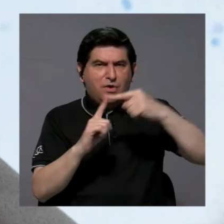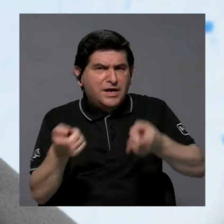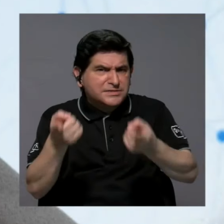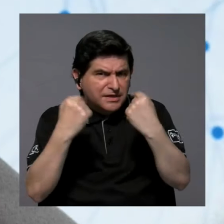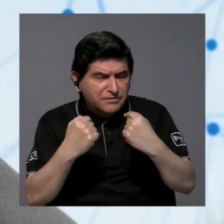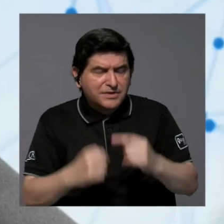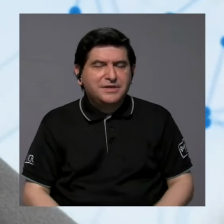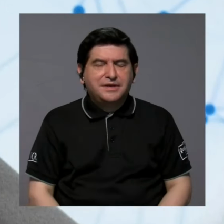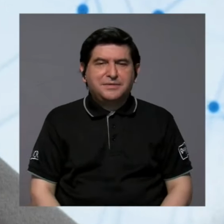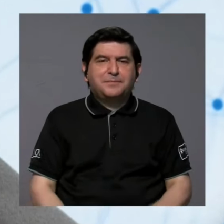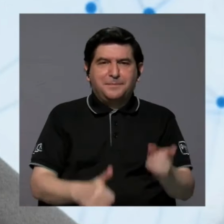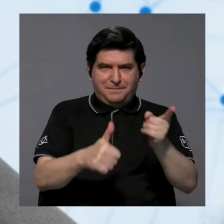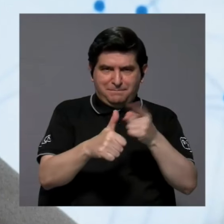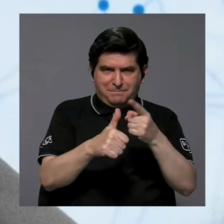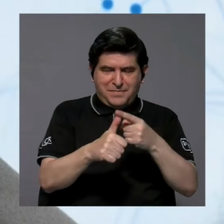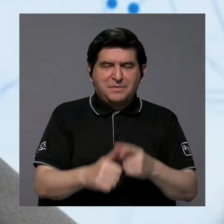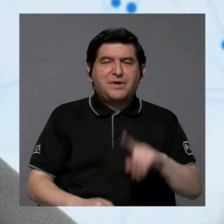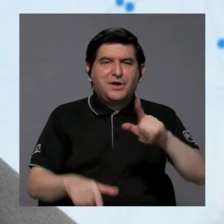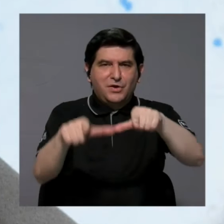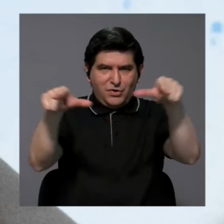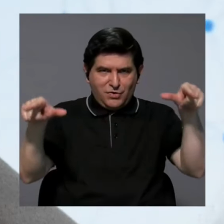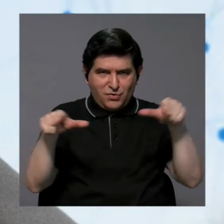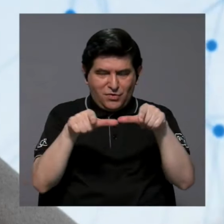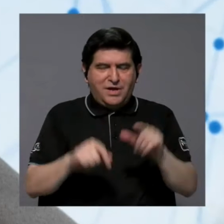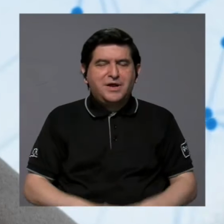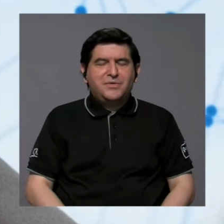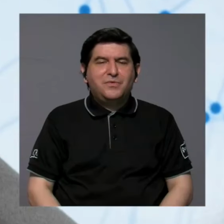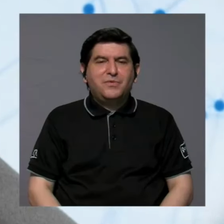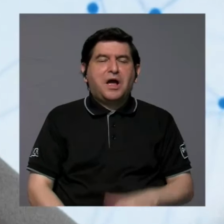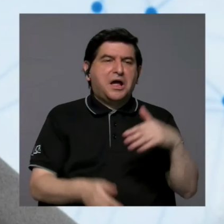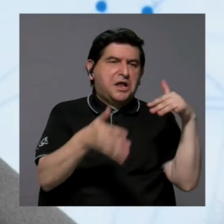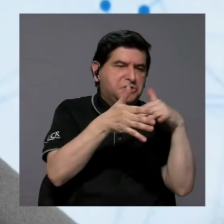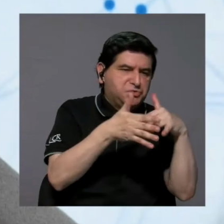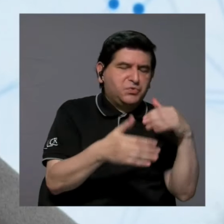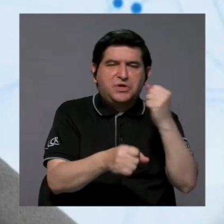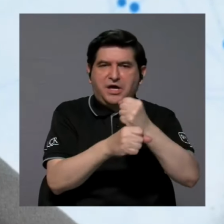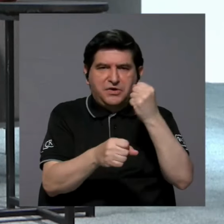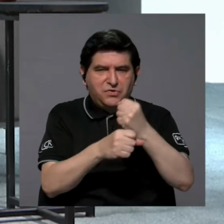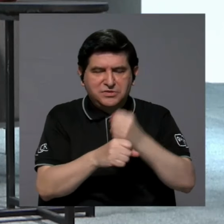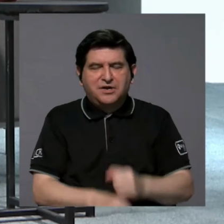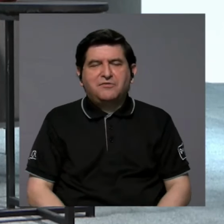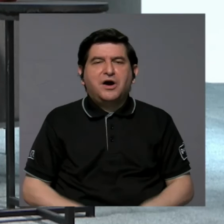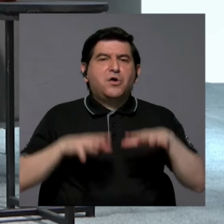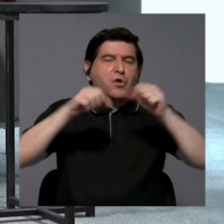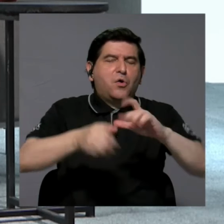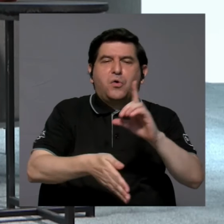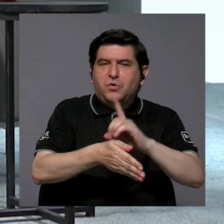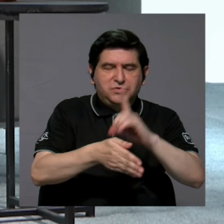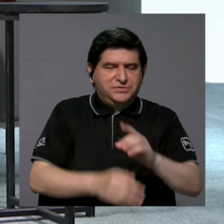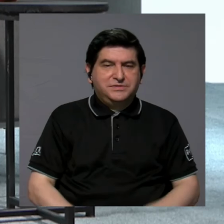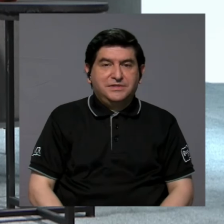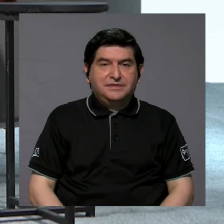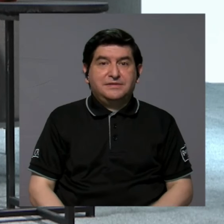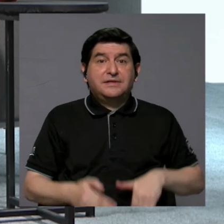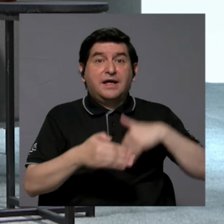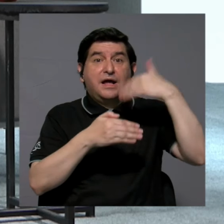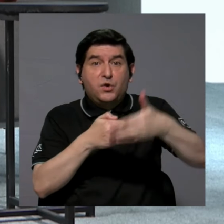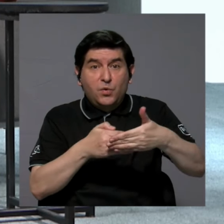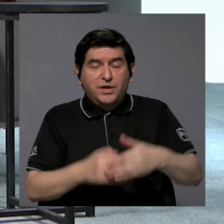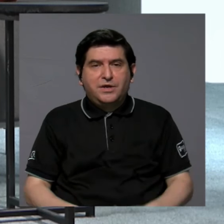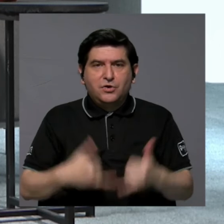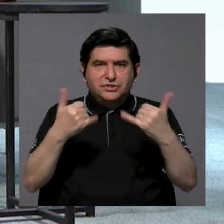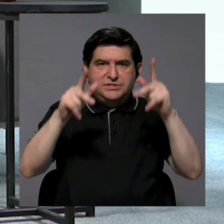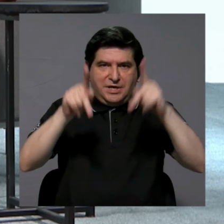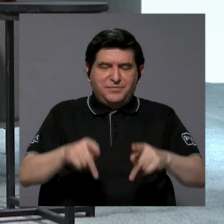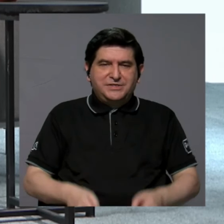que regresaba. Hasta que llegara a algún lugar donde fuera su lugar de estudios, de trabajo, alguna cita médica, y luego a